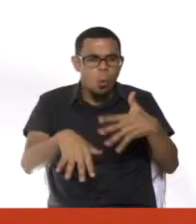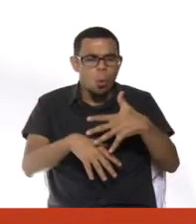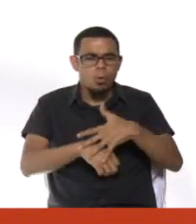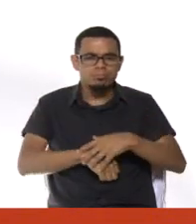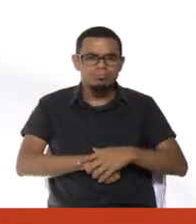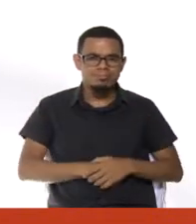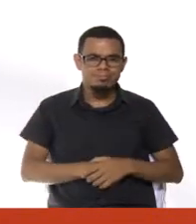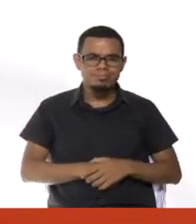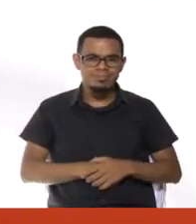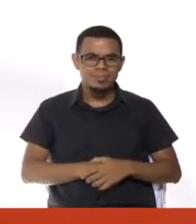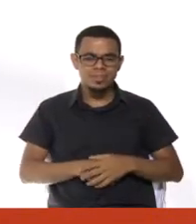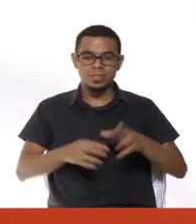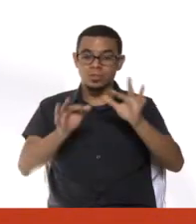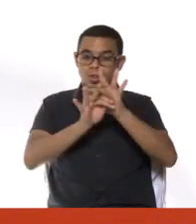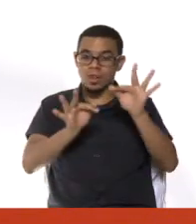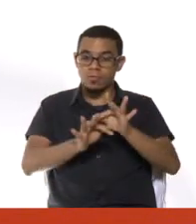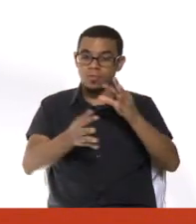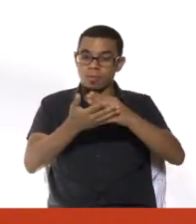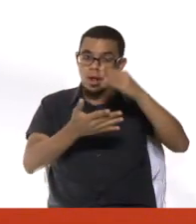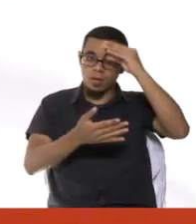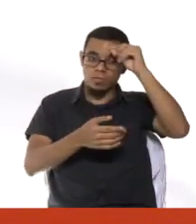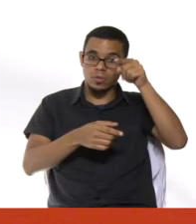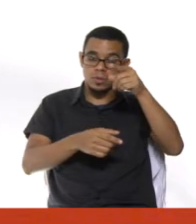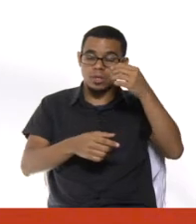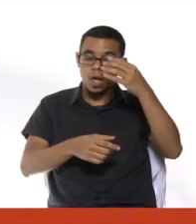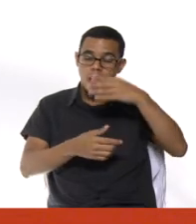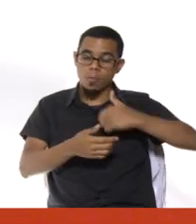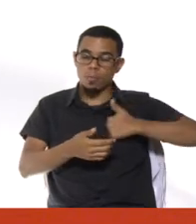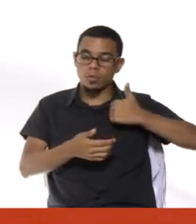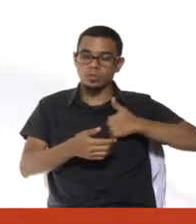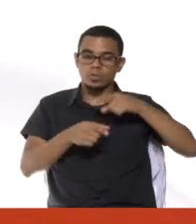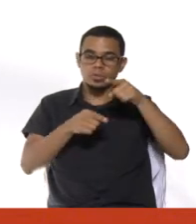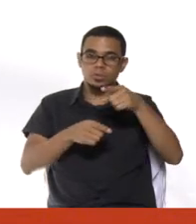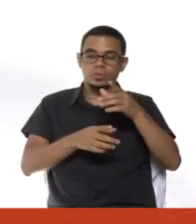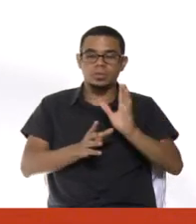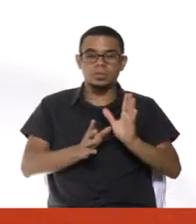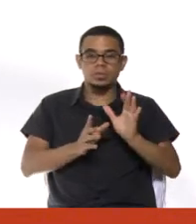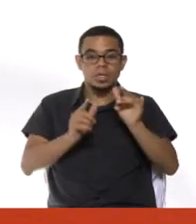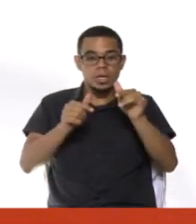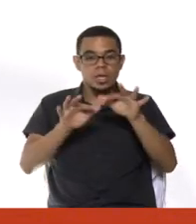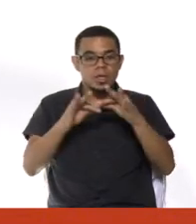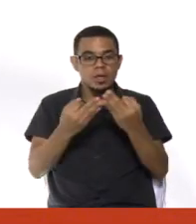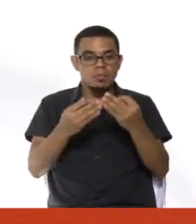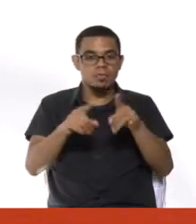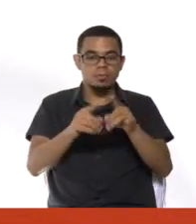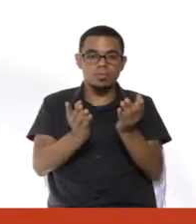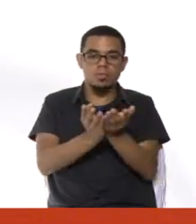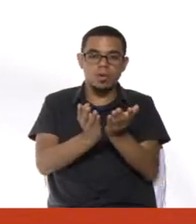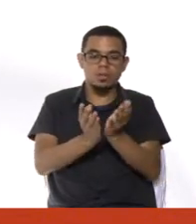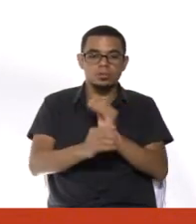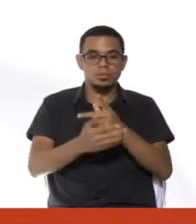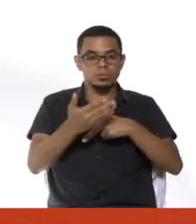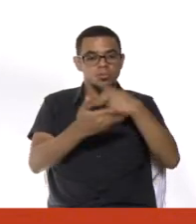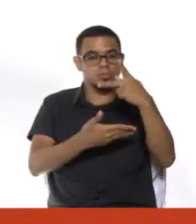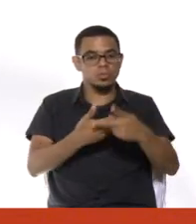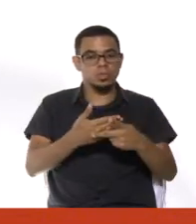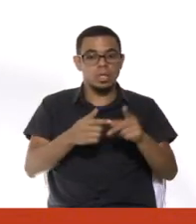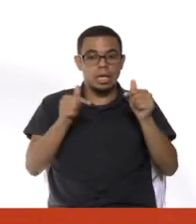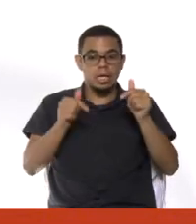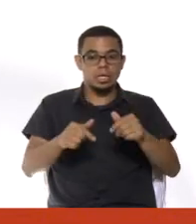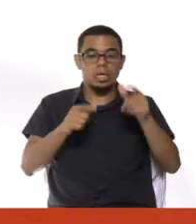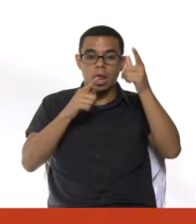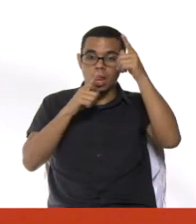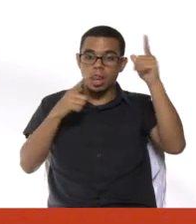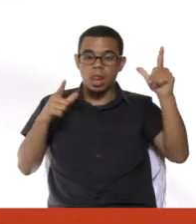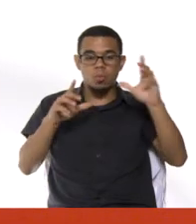nuestra sección de recursos para el aprendizaje de tu programa educativo favorito, Cada Familia una Escuela. En